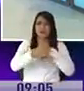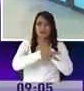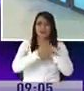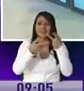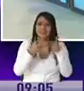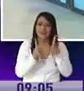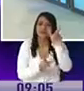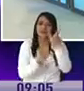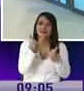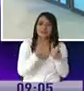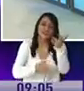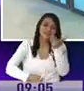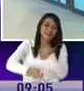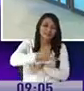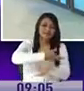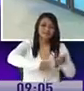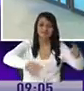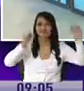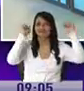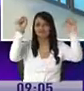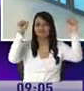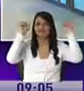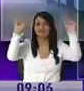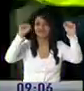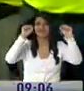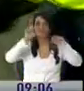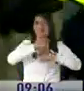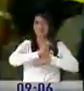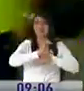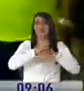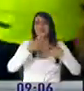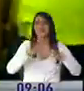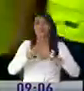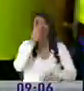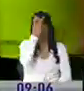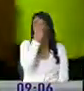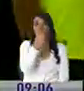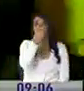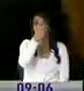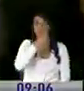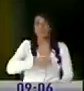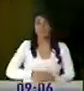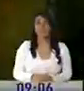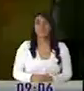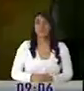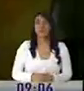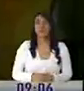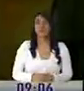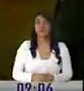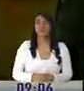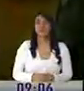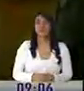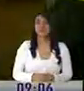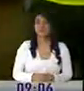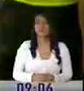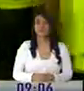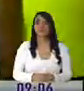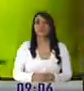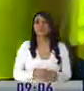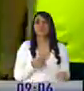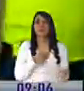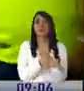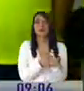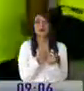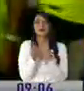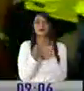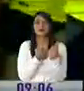de la de la hinchada de Ecuador Es lo que se está sintiendo porque estamos en el hotel del yti golf club paraguayo aquí soseda la Selección Ecuatoriana y bueno